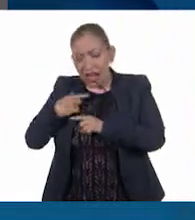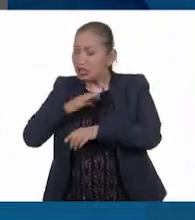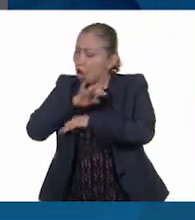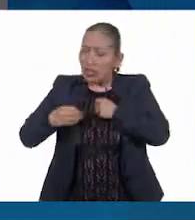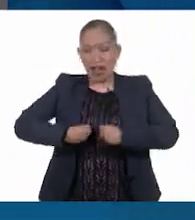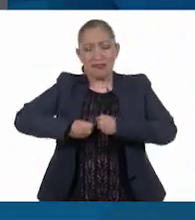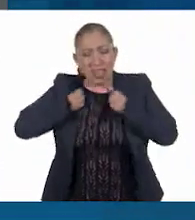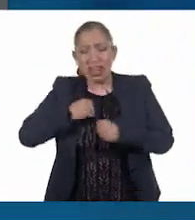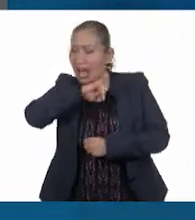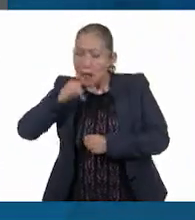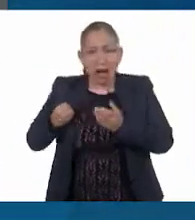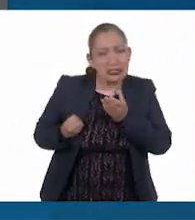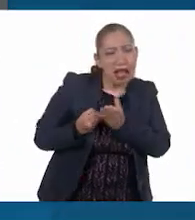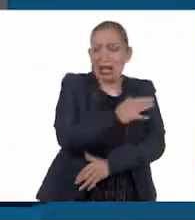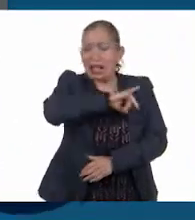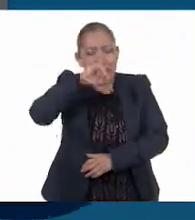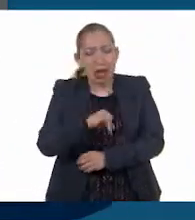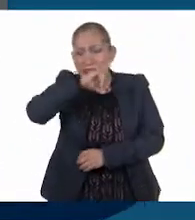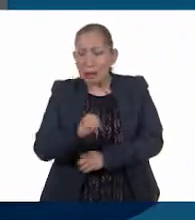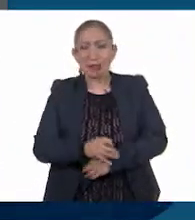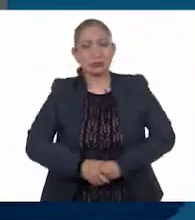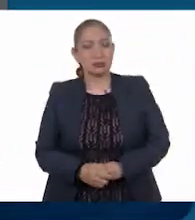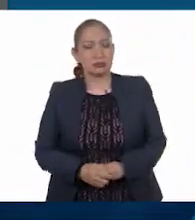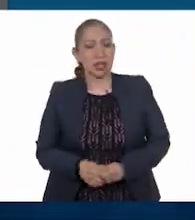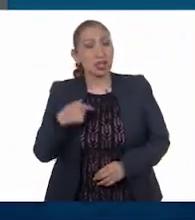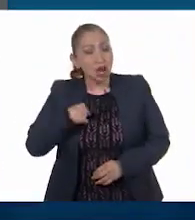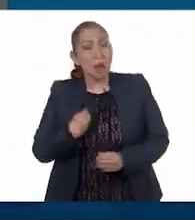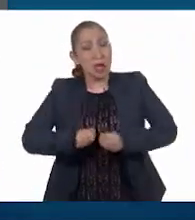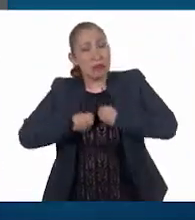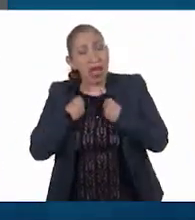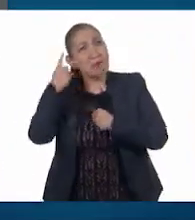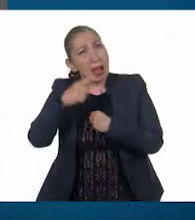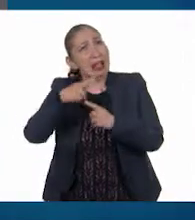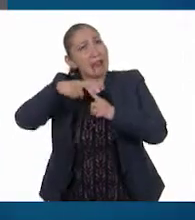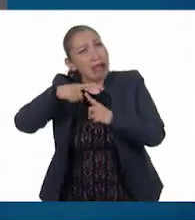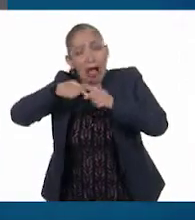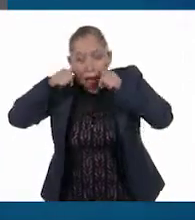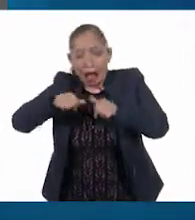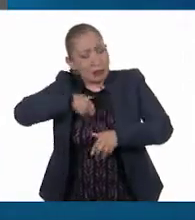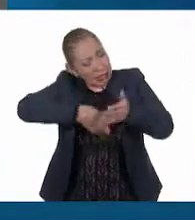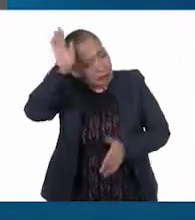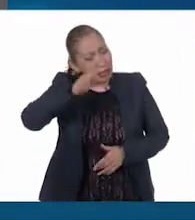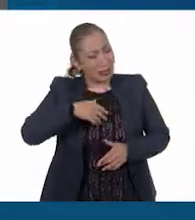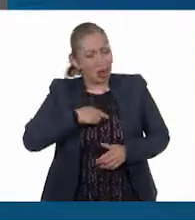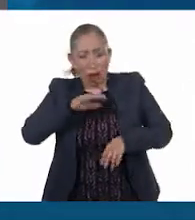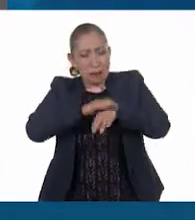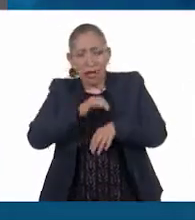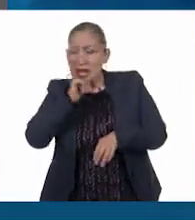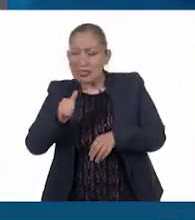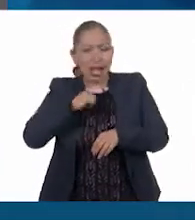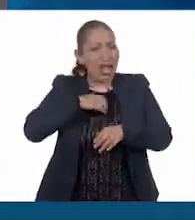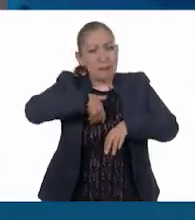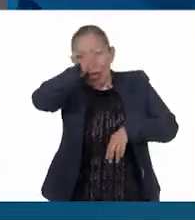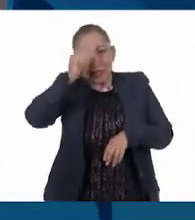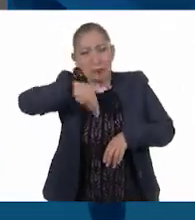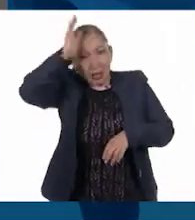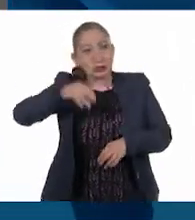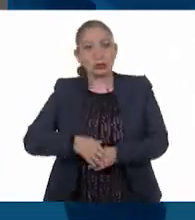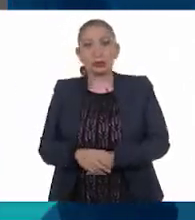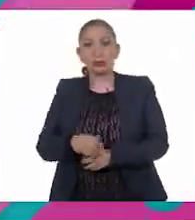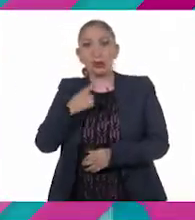la vida y no voy a salir nunca más, nunca más. Voy a vivir para hacer la tarea. ¡Vete! Ya no tengo amigas ni amigos. ¡Ya vete!